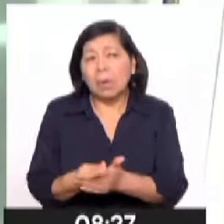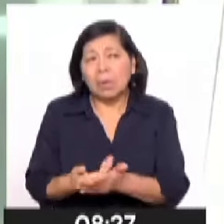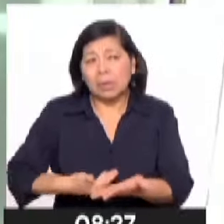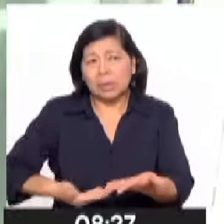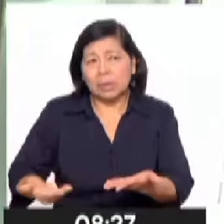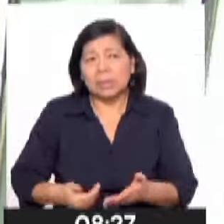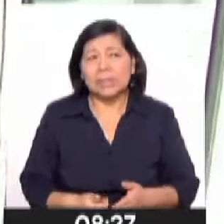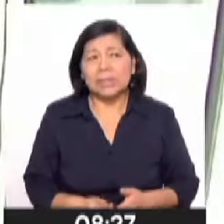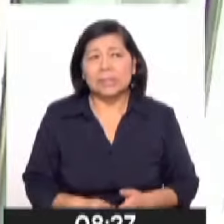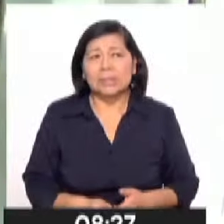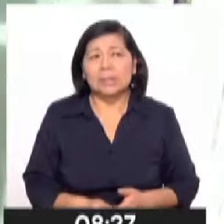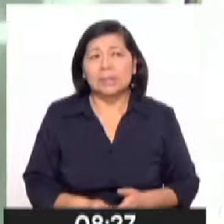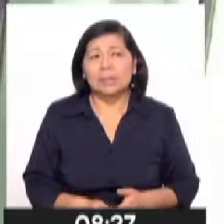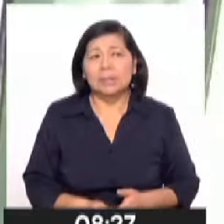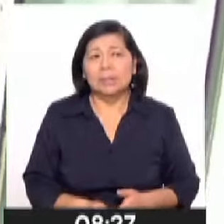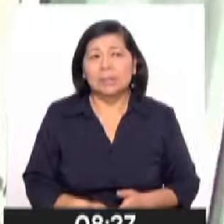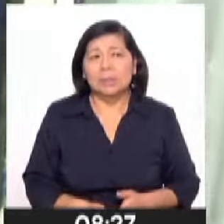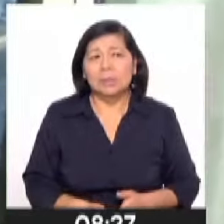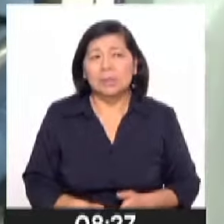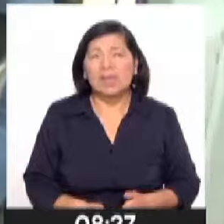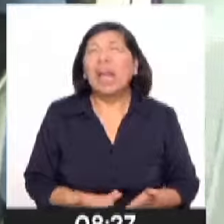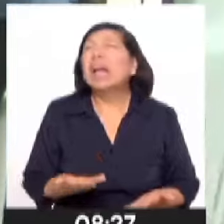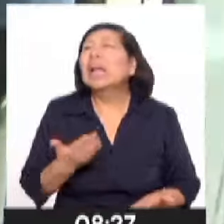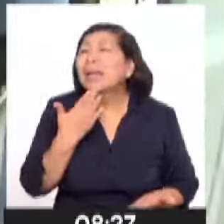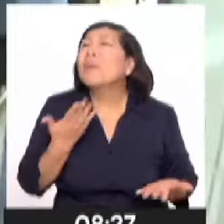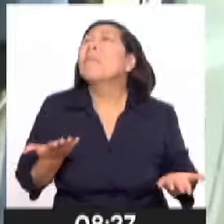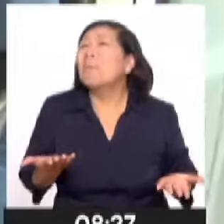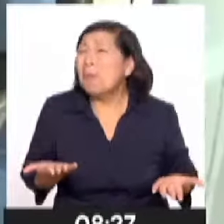decir, dale a la dueña. Entonces él dijo,